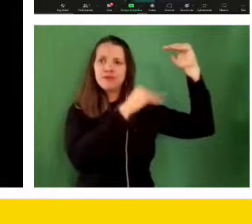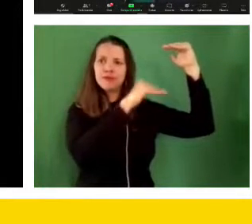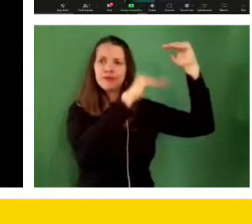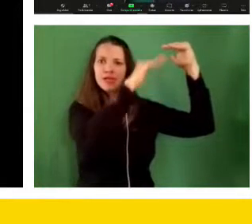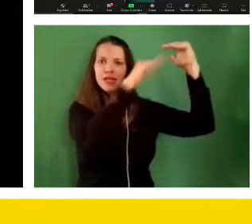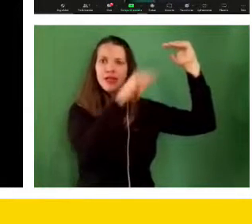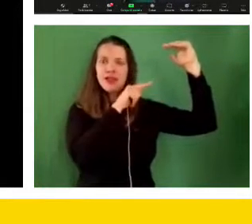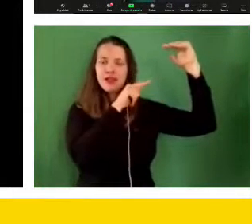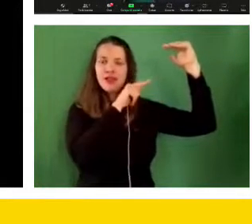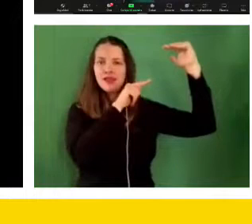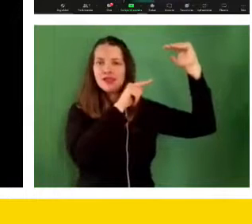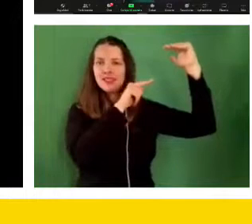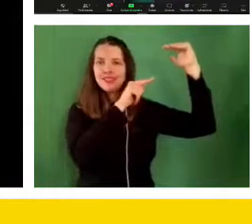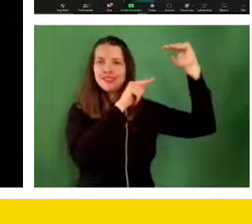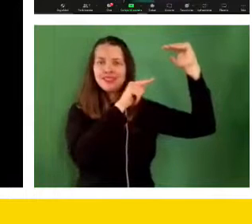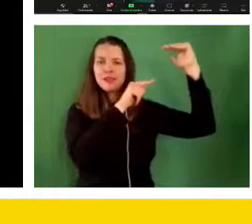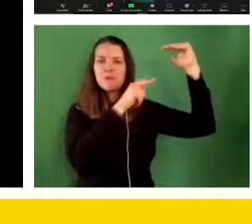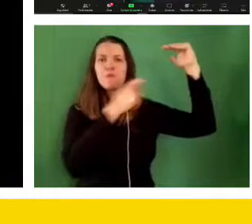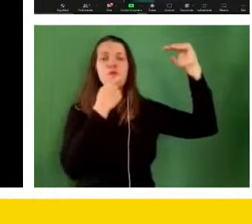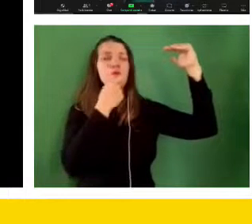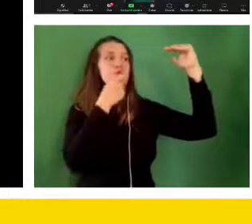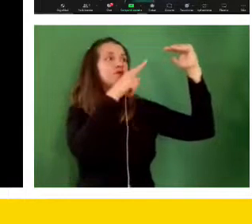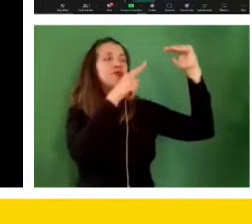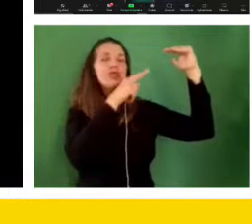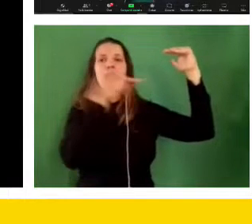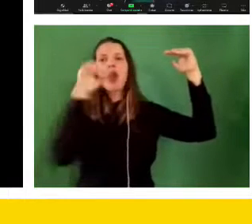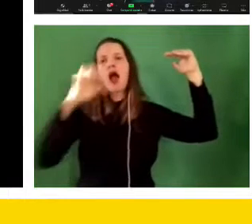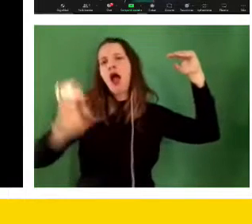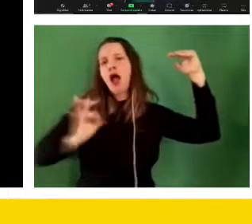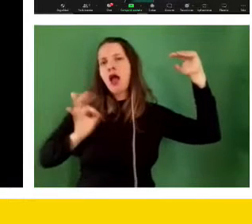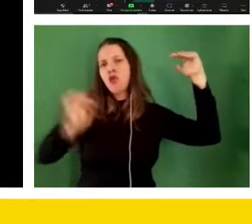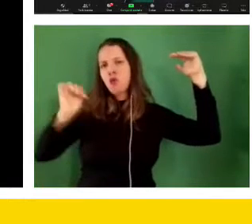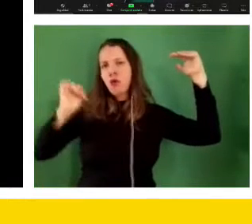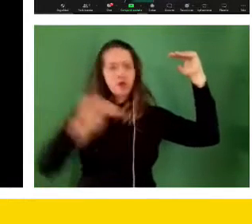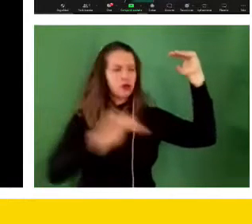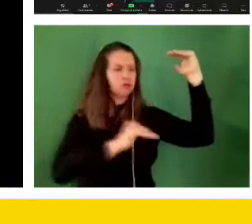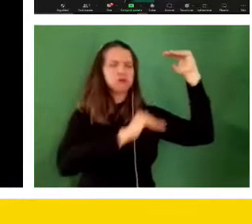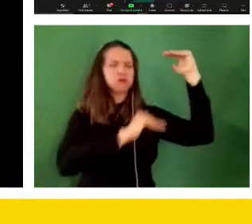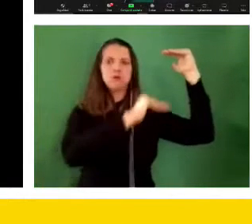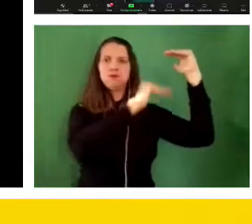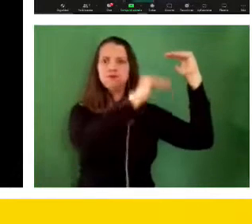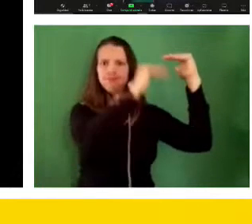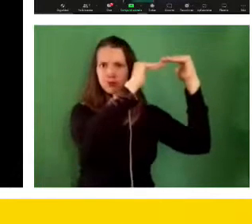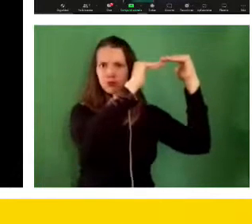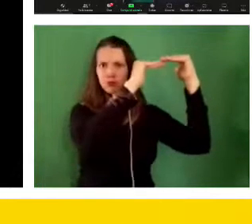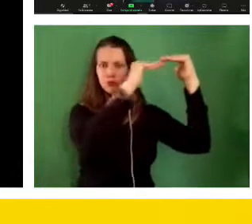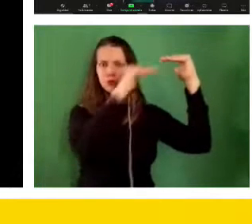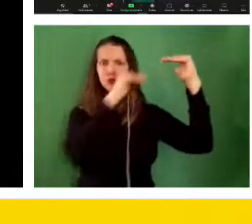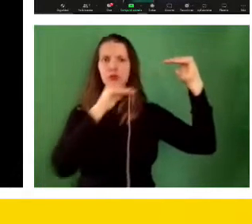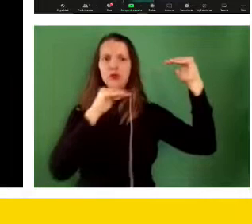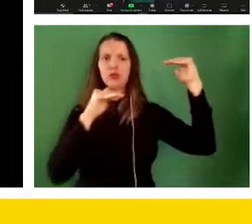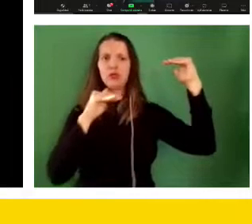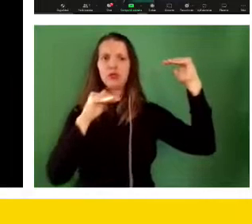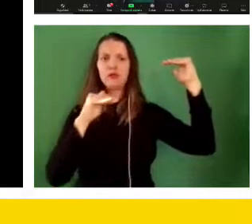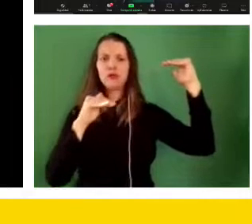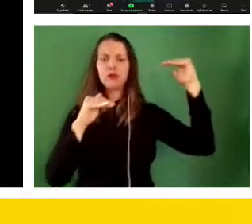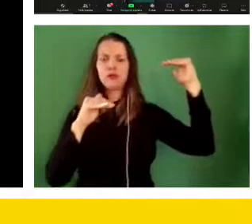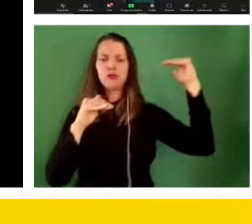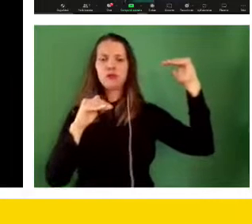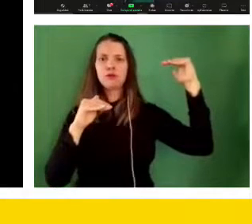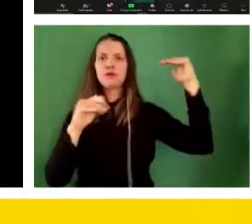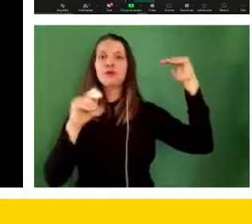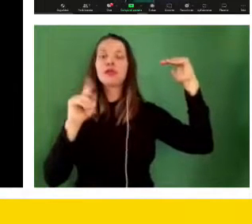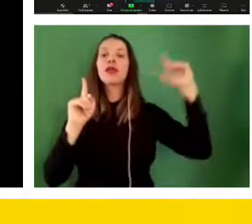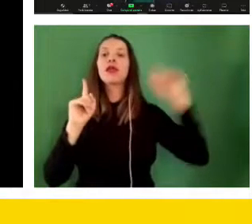promedio de los edificios nuevos, ¿no? Inclusive se está viendo la posibilidad y en algunas partes se han